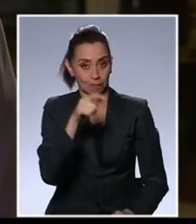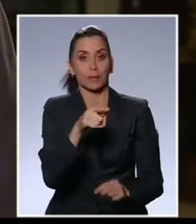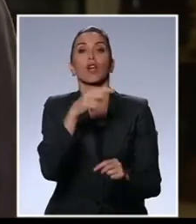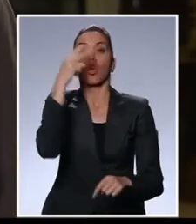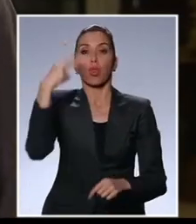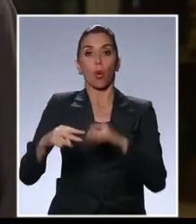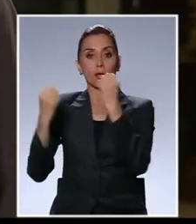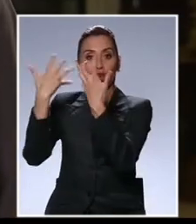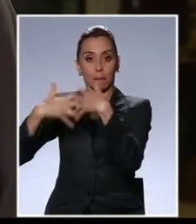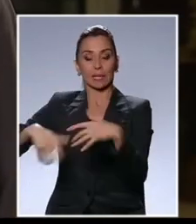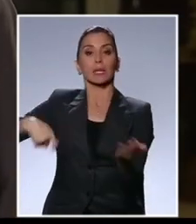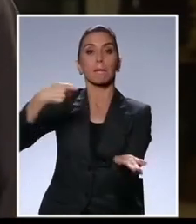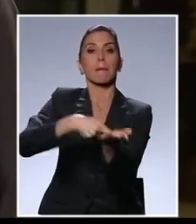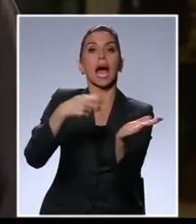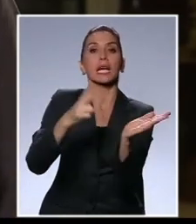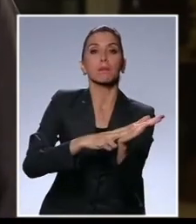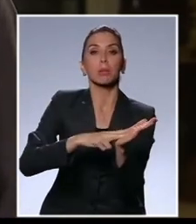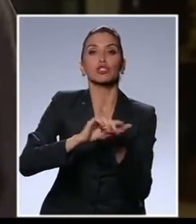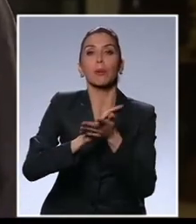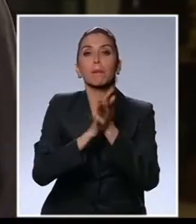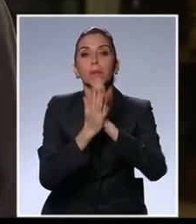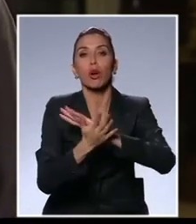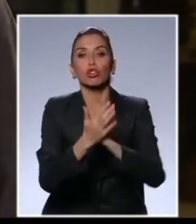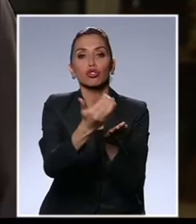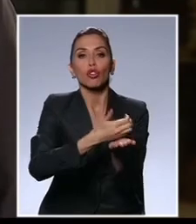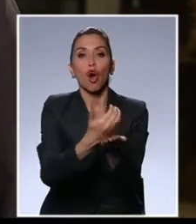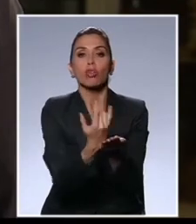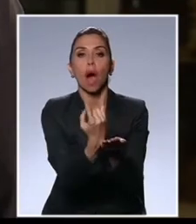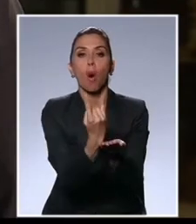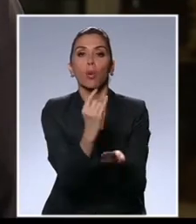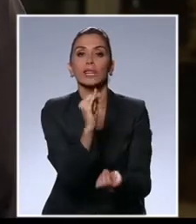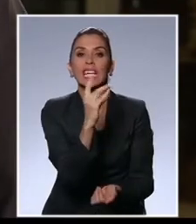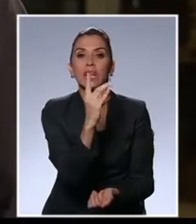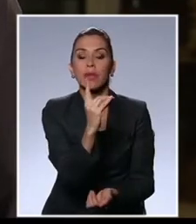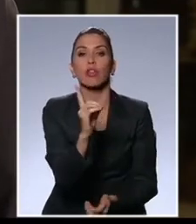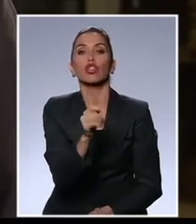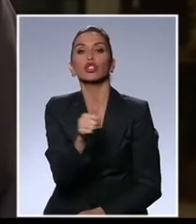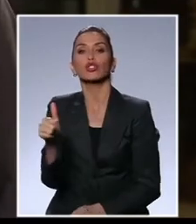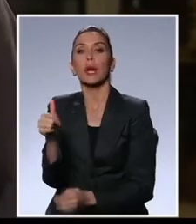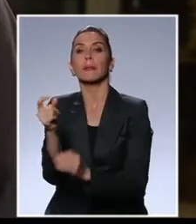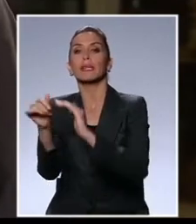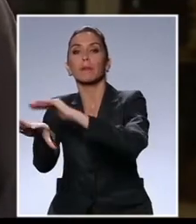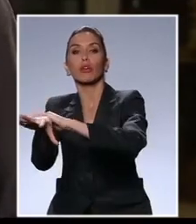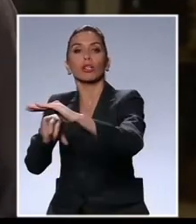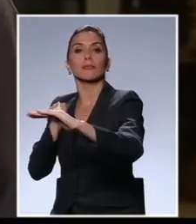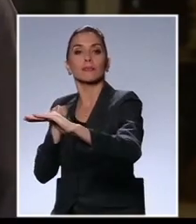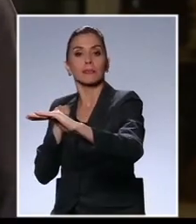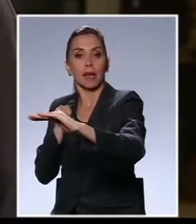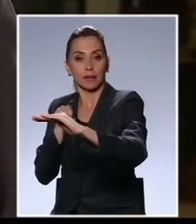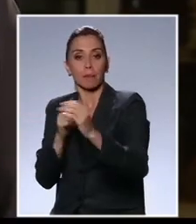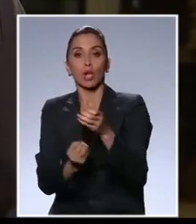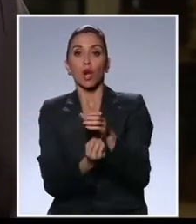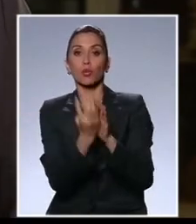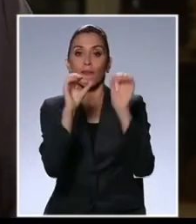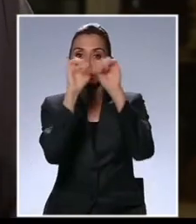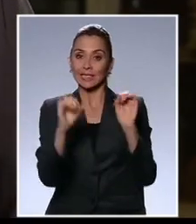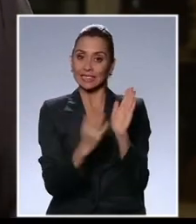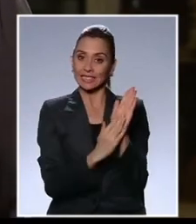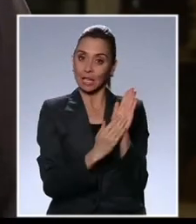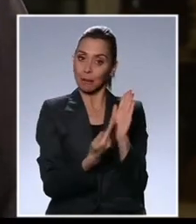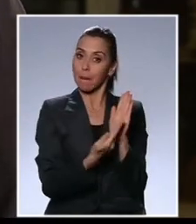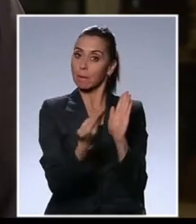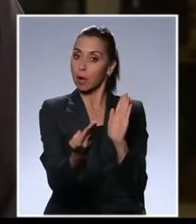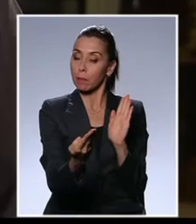las empresas a pagar impuestos por la totalidad de las utilidades y no solo por las que retiran el nuevo sistema que proponemos